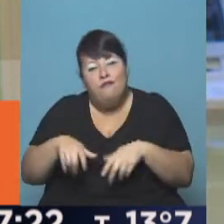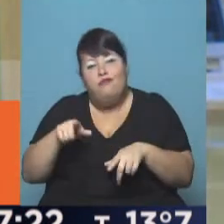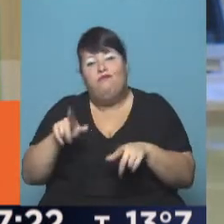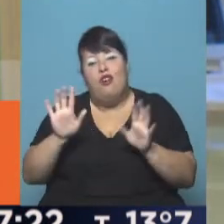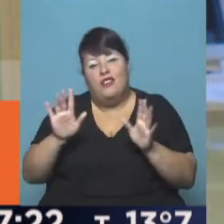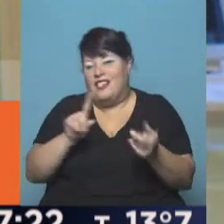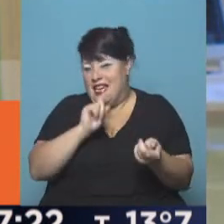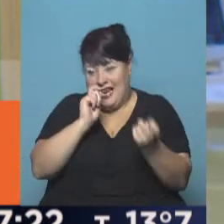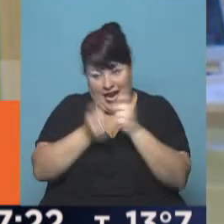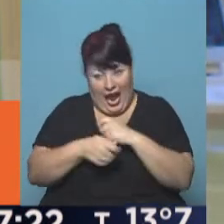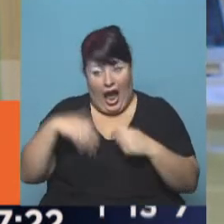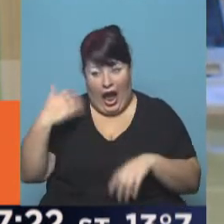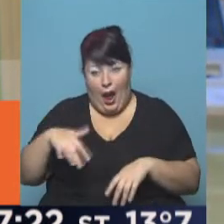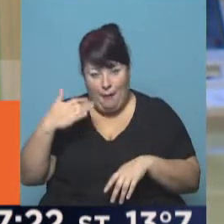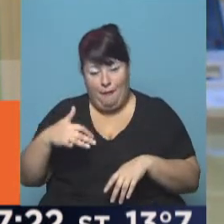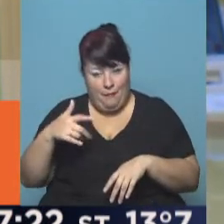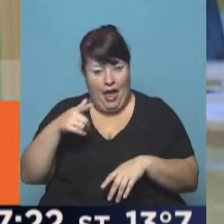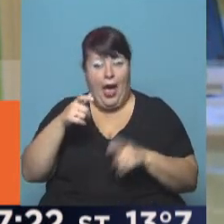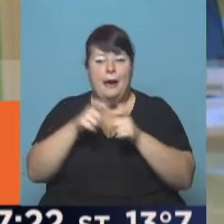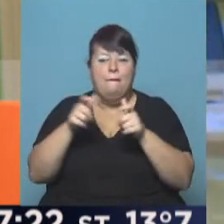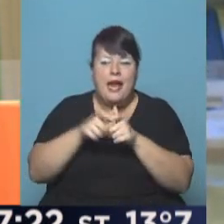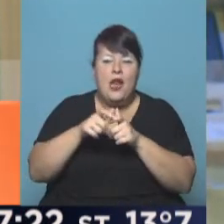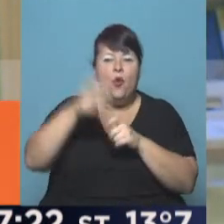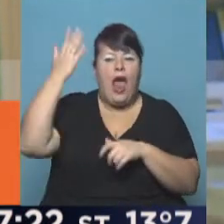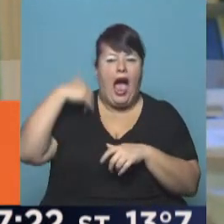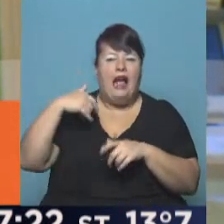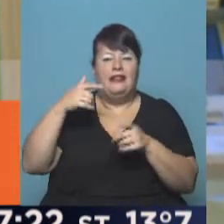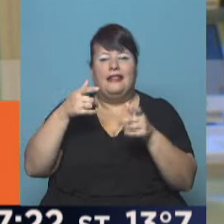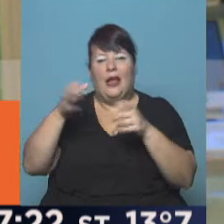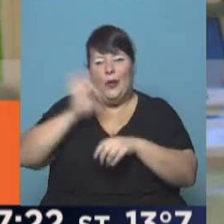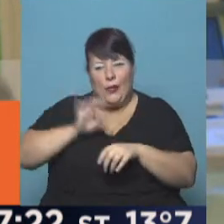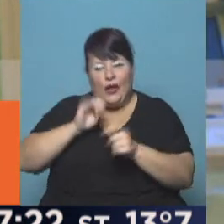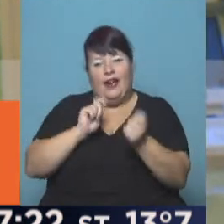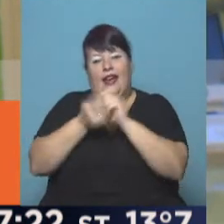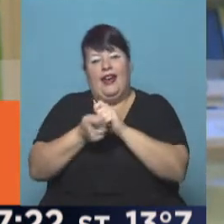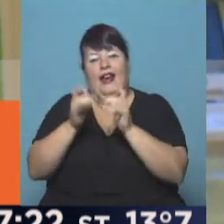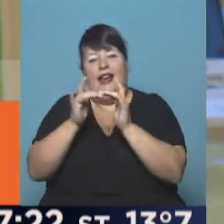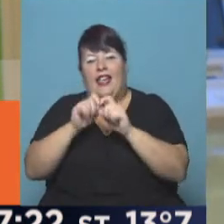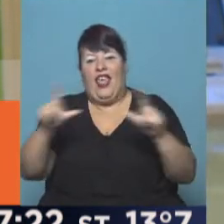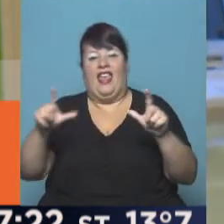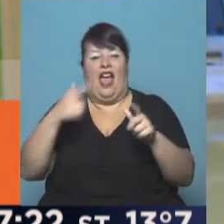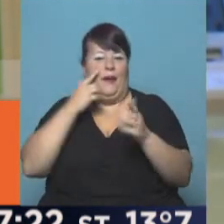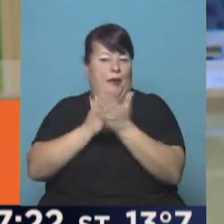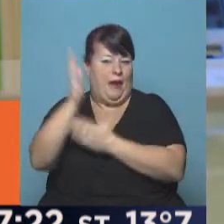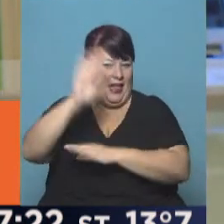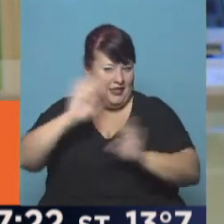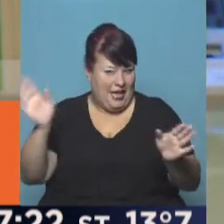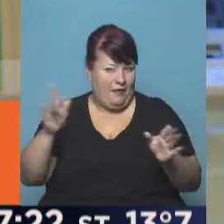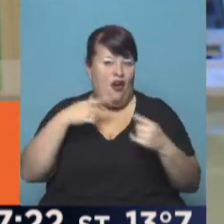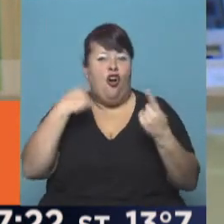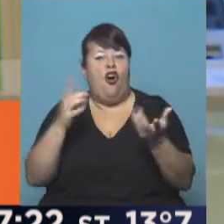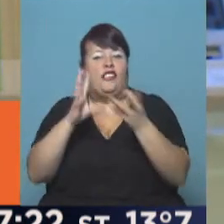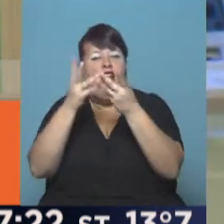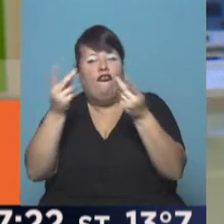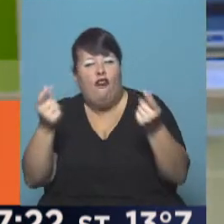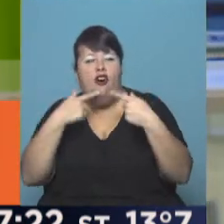que cambia fundamentalmente aquellas películas que se hicieron en celuloide, se pasan a digital y quedan para siempre digitalizadas y quedan con otra